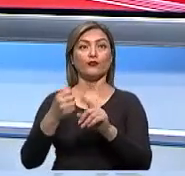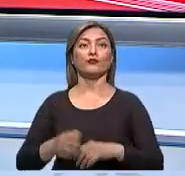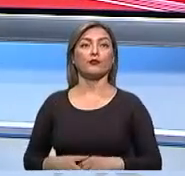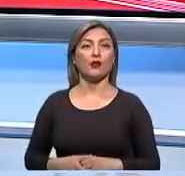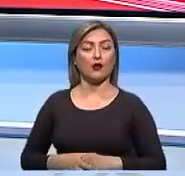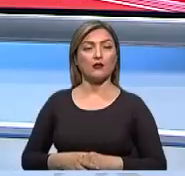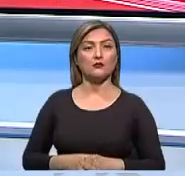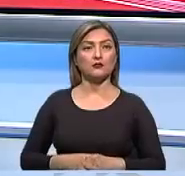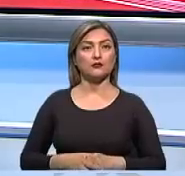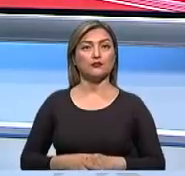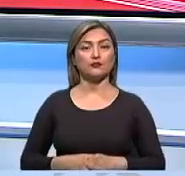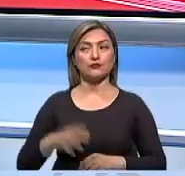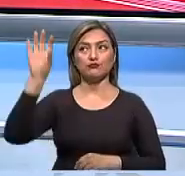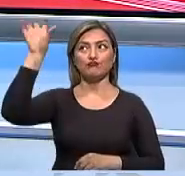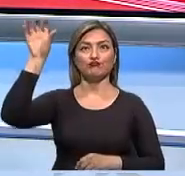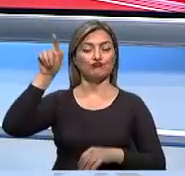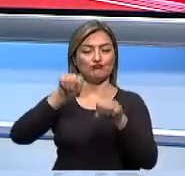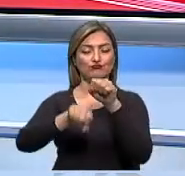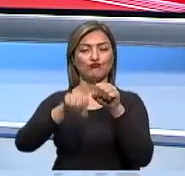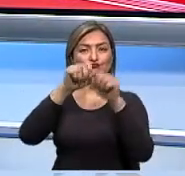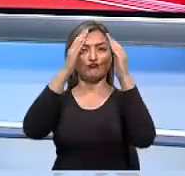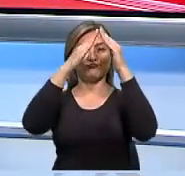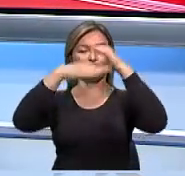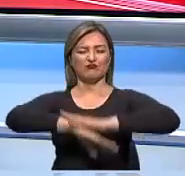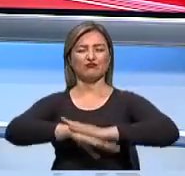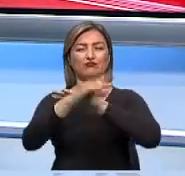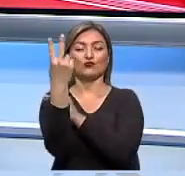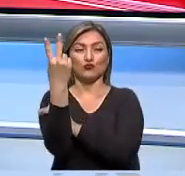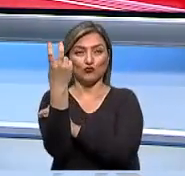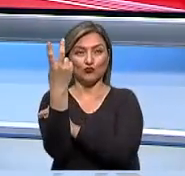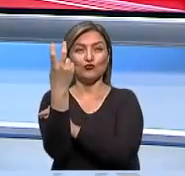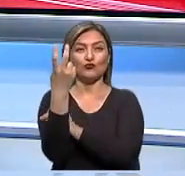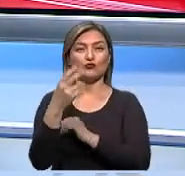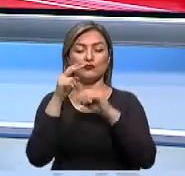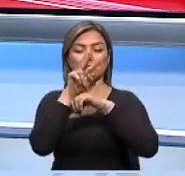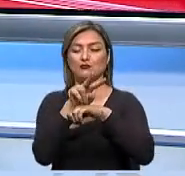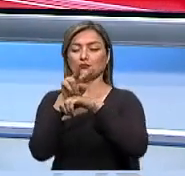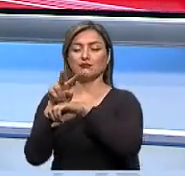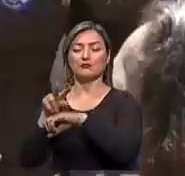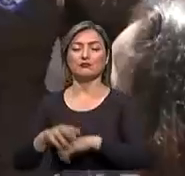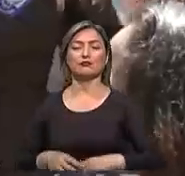registraron. Además, el mal tiempo produjo 12 colapsos estructurales que están bajo revisión.